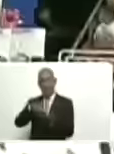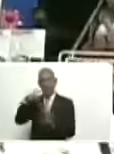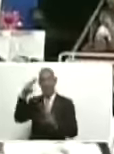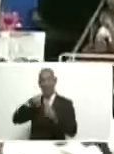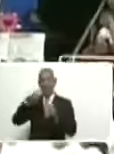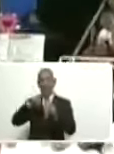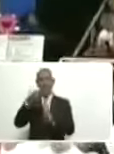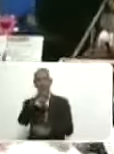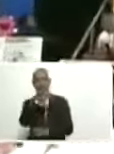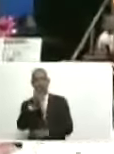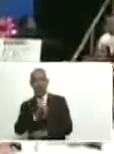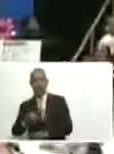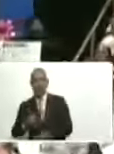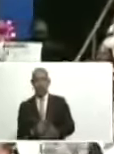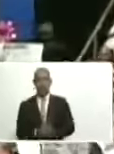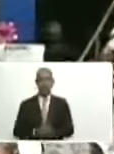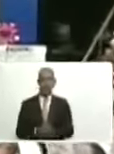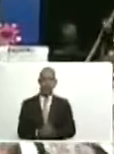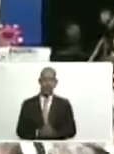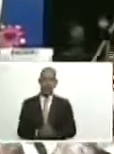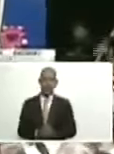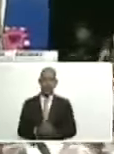Zulia.